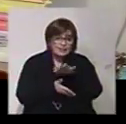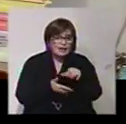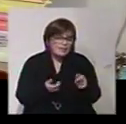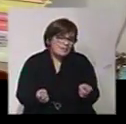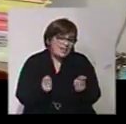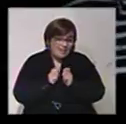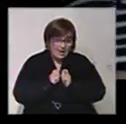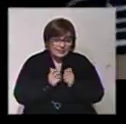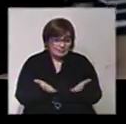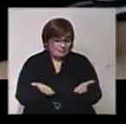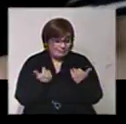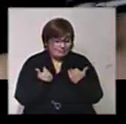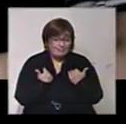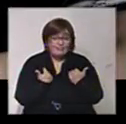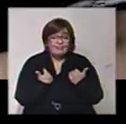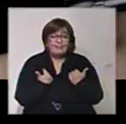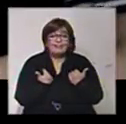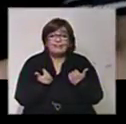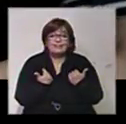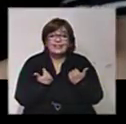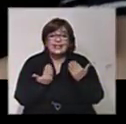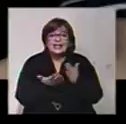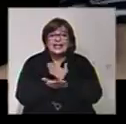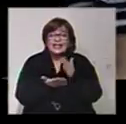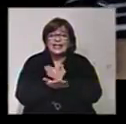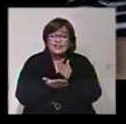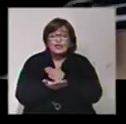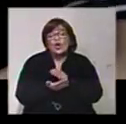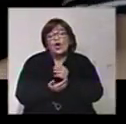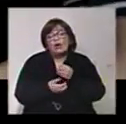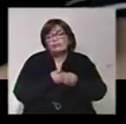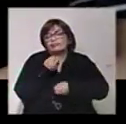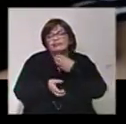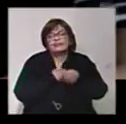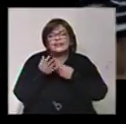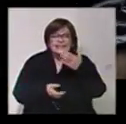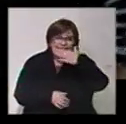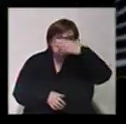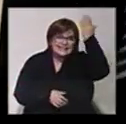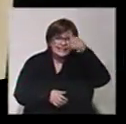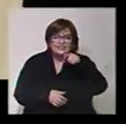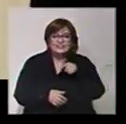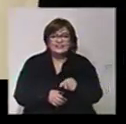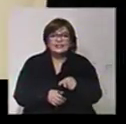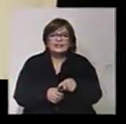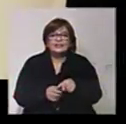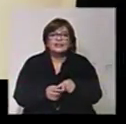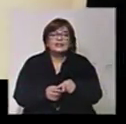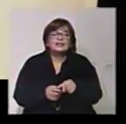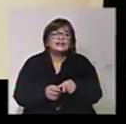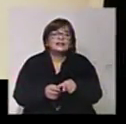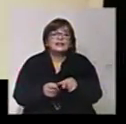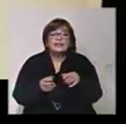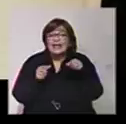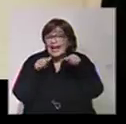regalan el Confesiones de un Chef, ese libro, Kitchen Confidential. Y en realidad ese